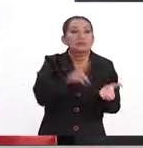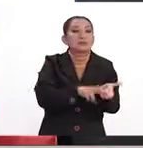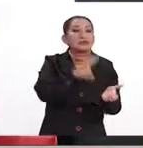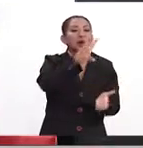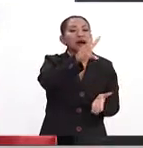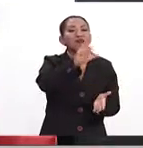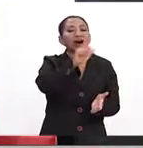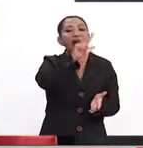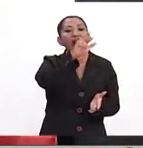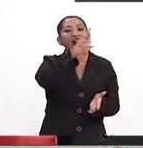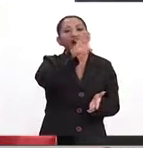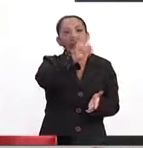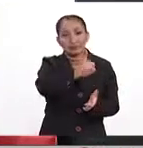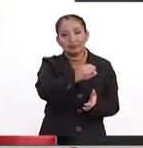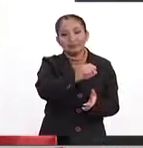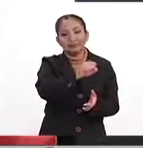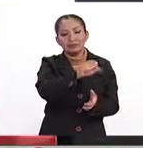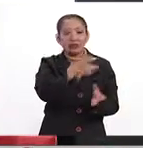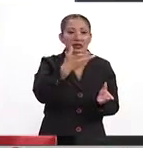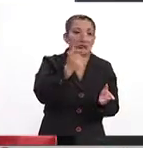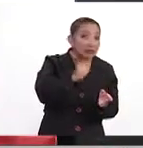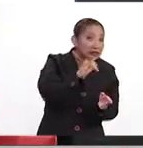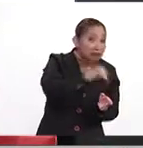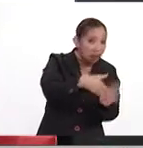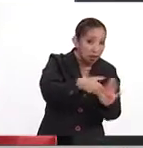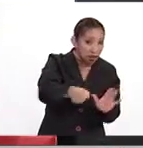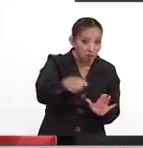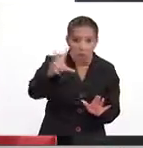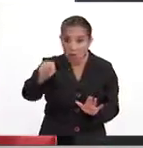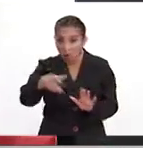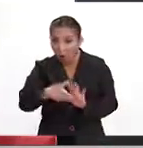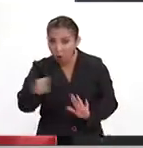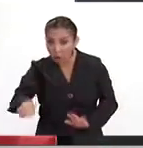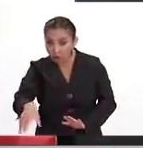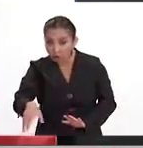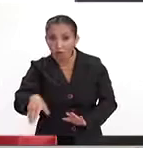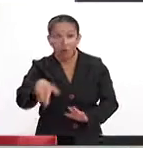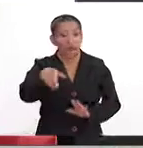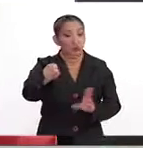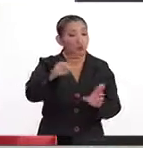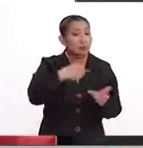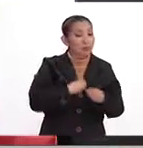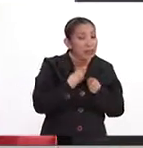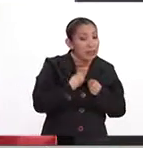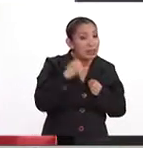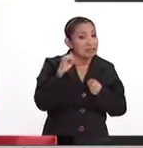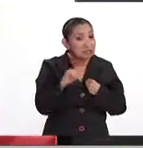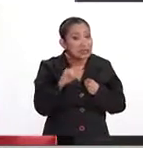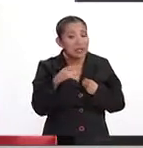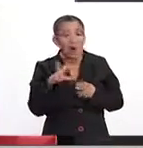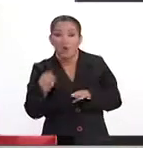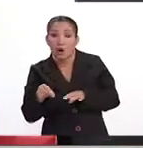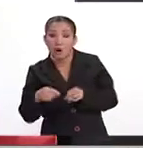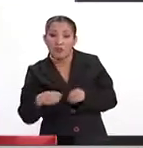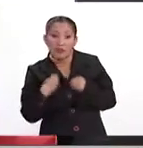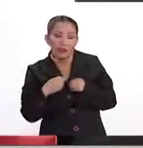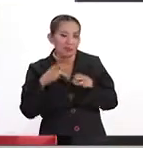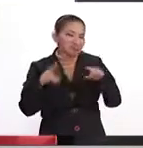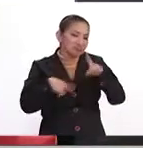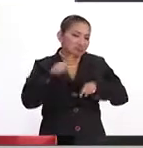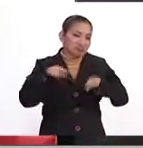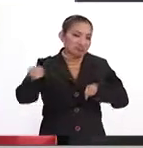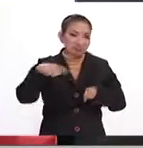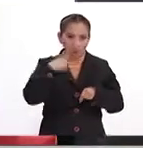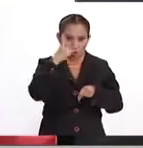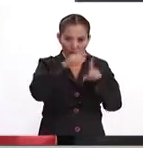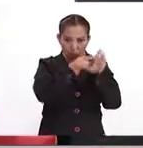valores. Estar a favor o en contra del aborto es estar a favor o en contra de la vida para algunas personas, ¿no? Un primer